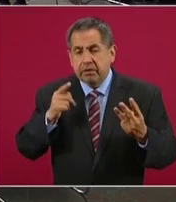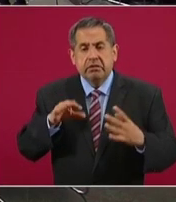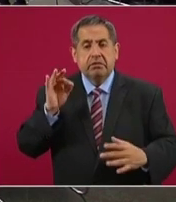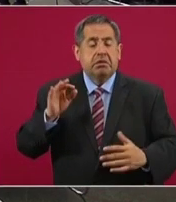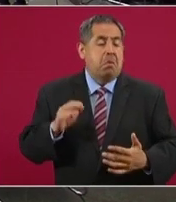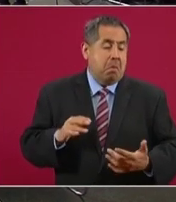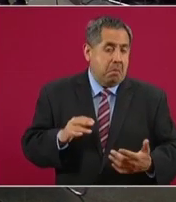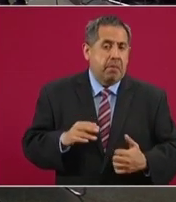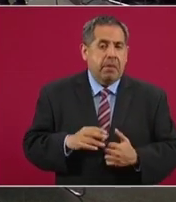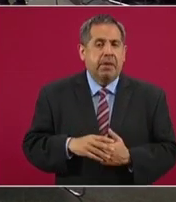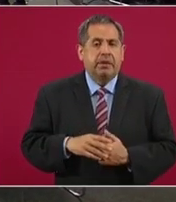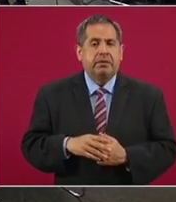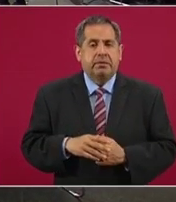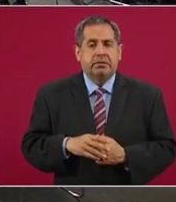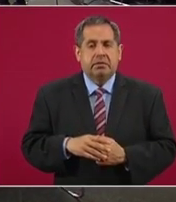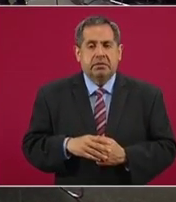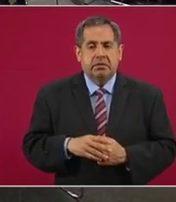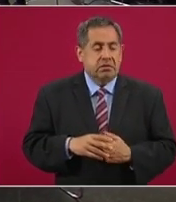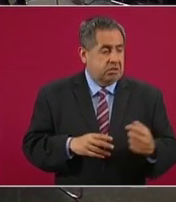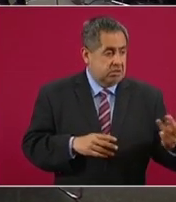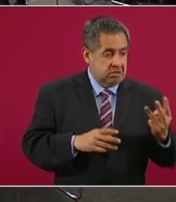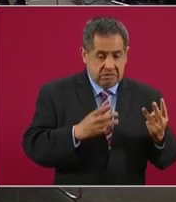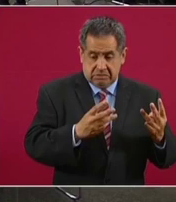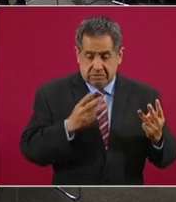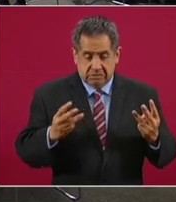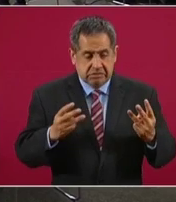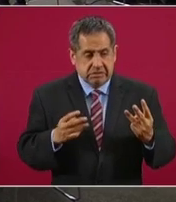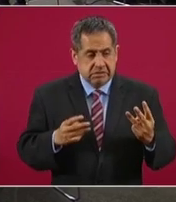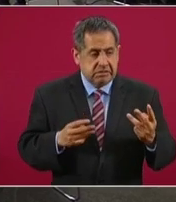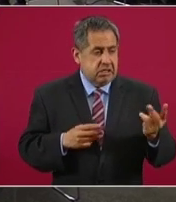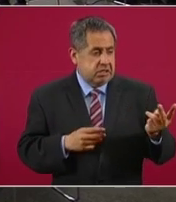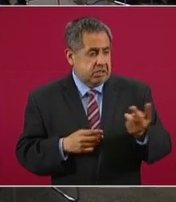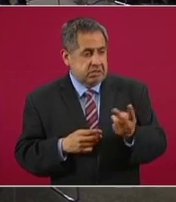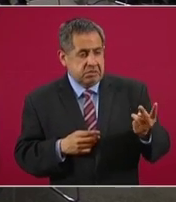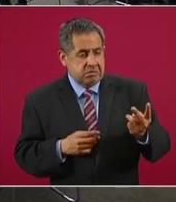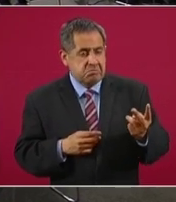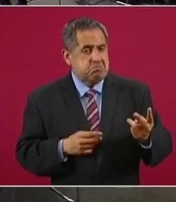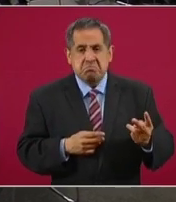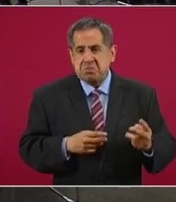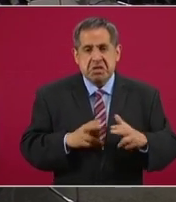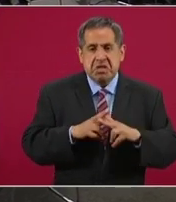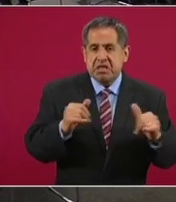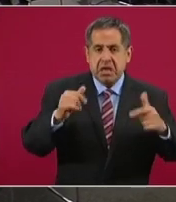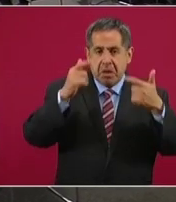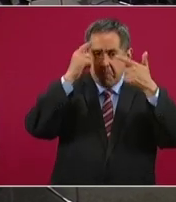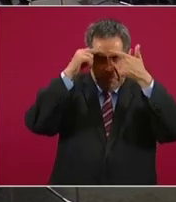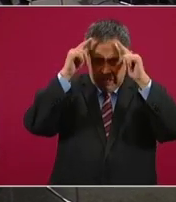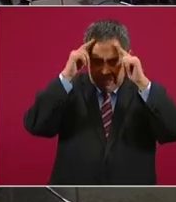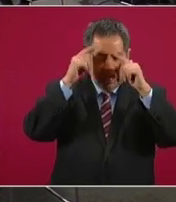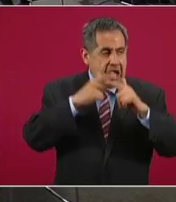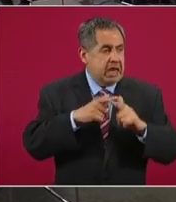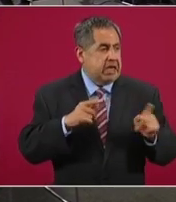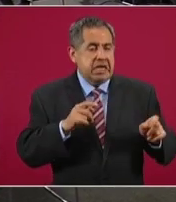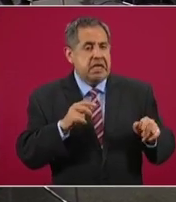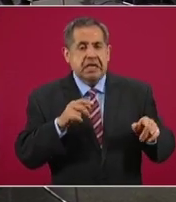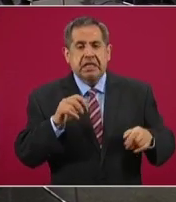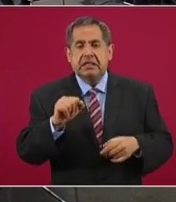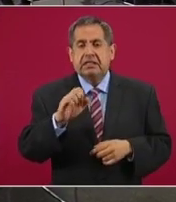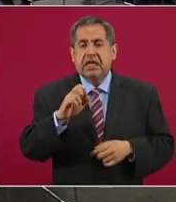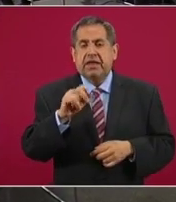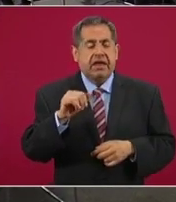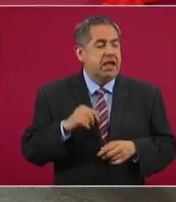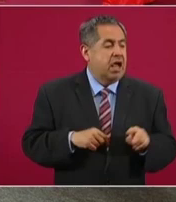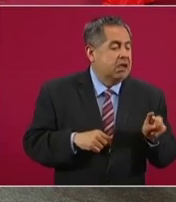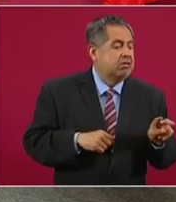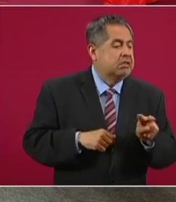y en ninguno de los casos ni en marina ni en defensa y